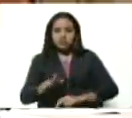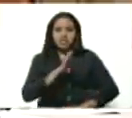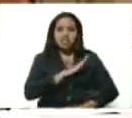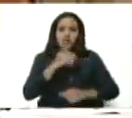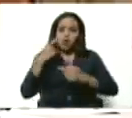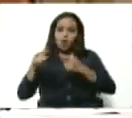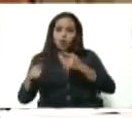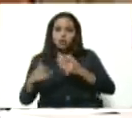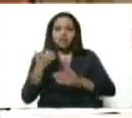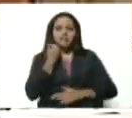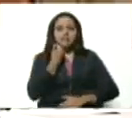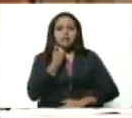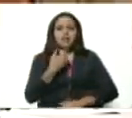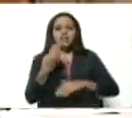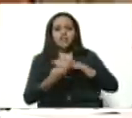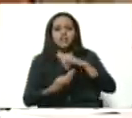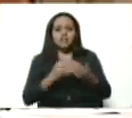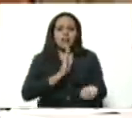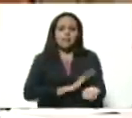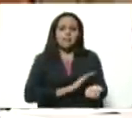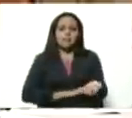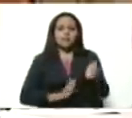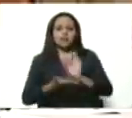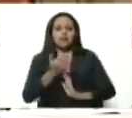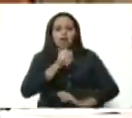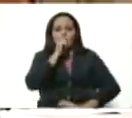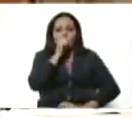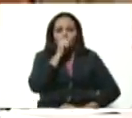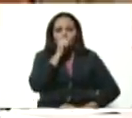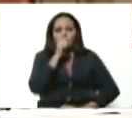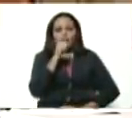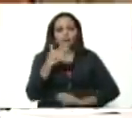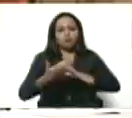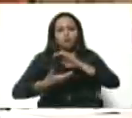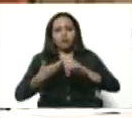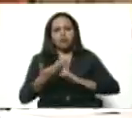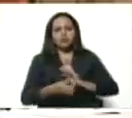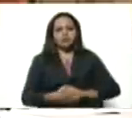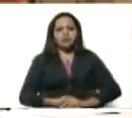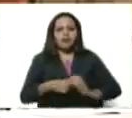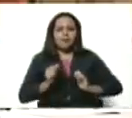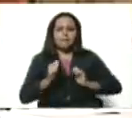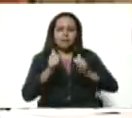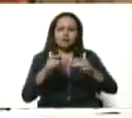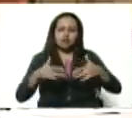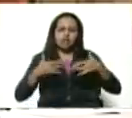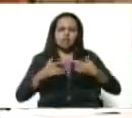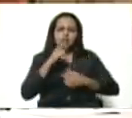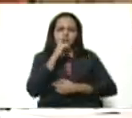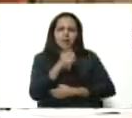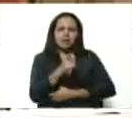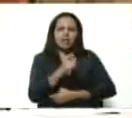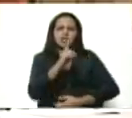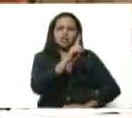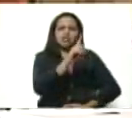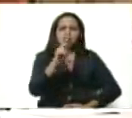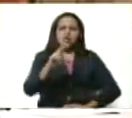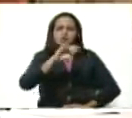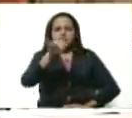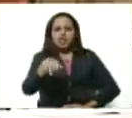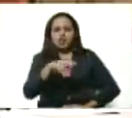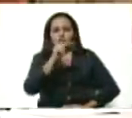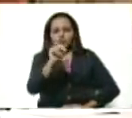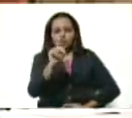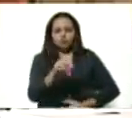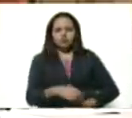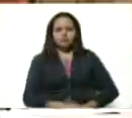de base hipertensos asmáticos comenzó síntomas el 12 de junio y